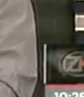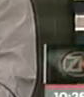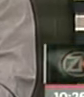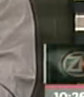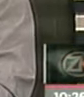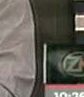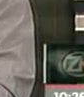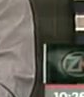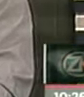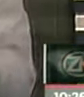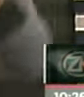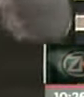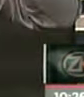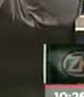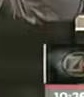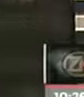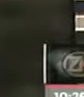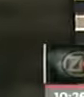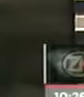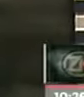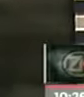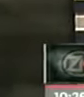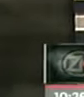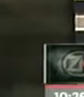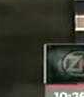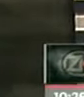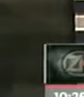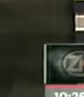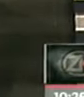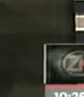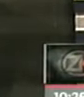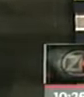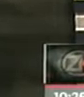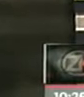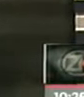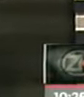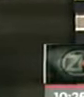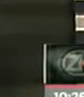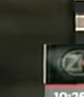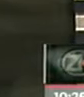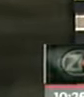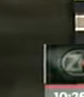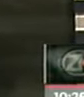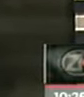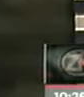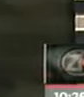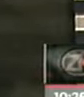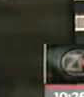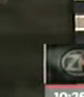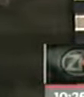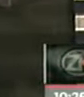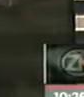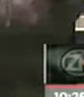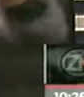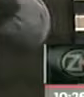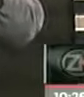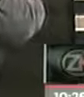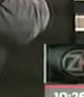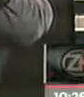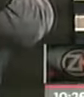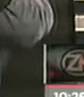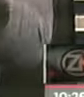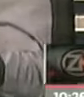concreto. Si hay una empresa por allá, en Suecia, no sé en dónde,